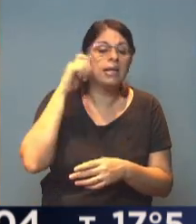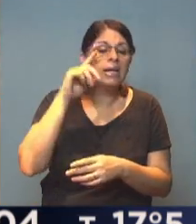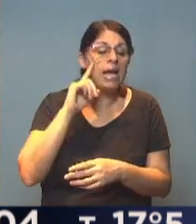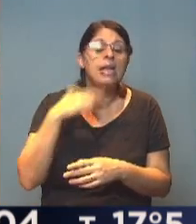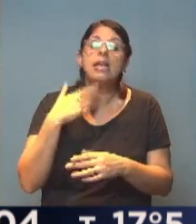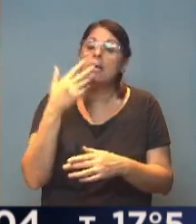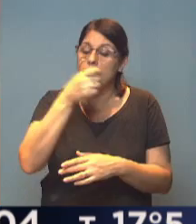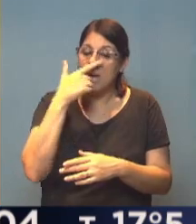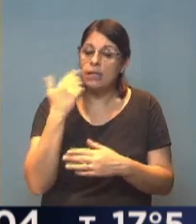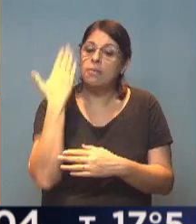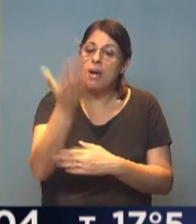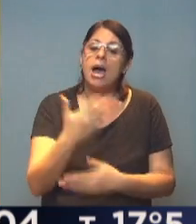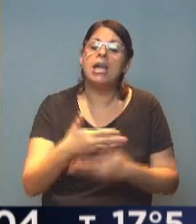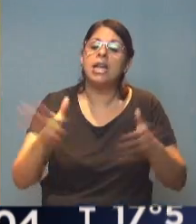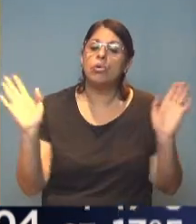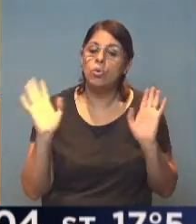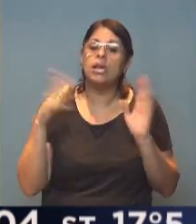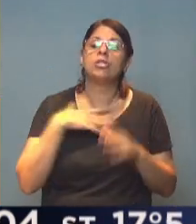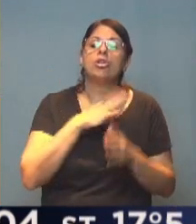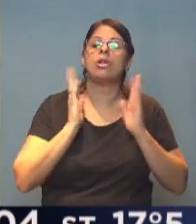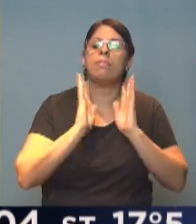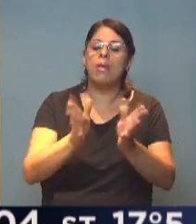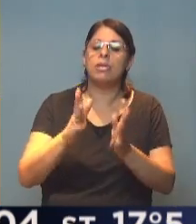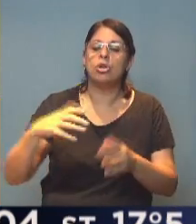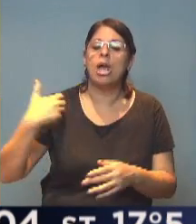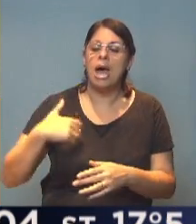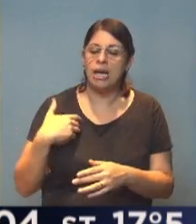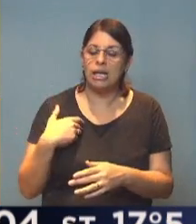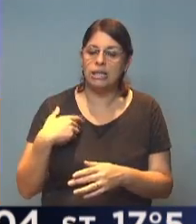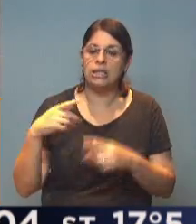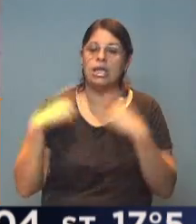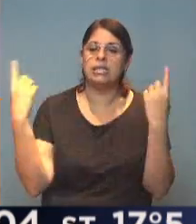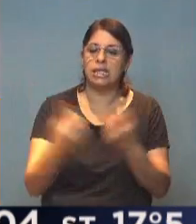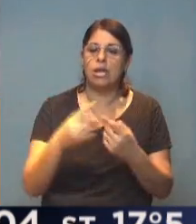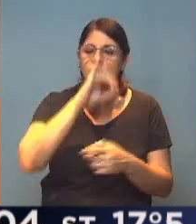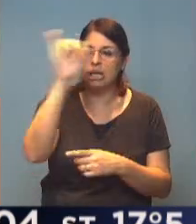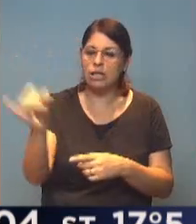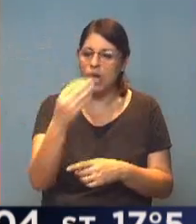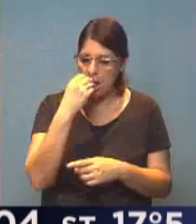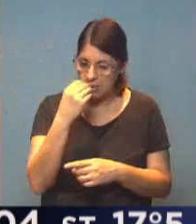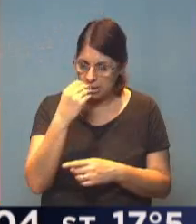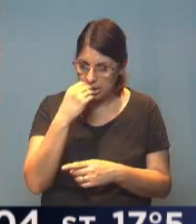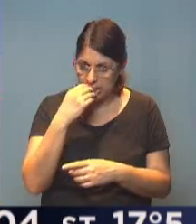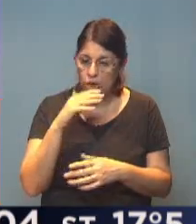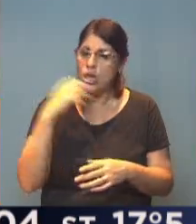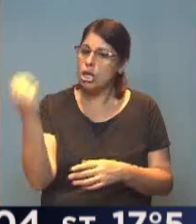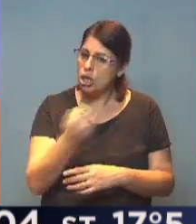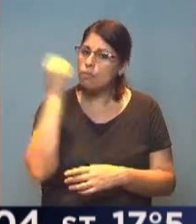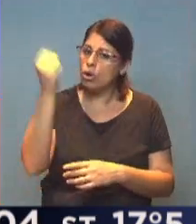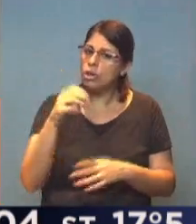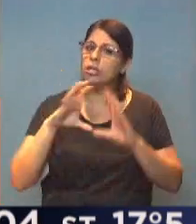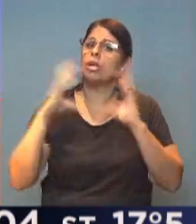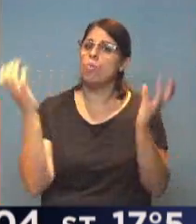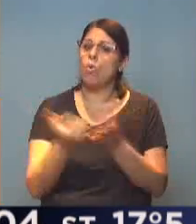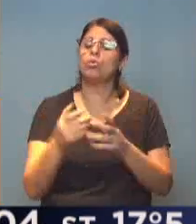a la inauguración oficial del pabellón de la República Argentina en la Feria Sial, que es el Salón Internacional de la Alimentación, importante a nivel internacional justamente por